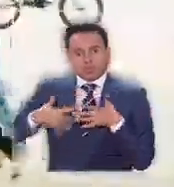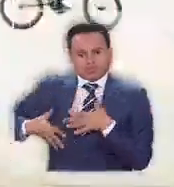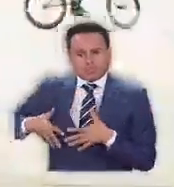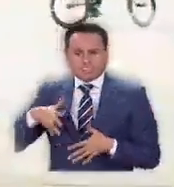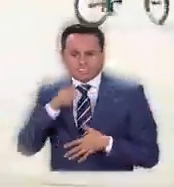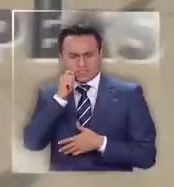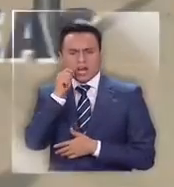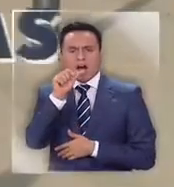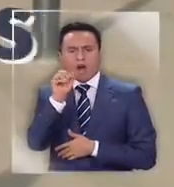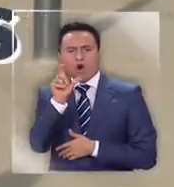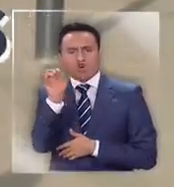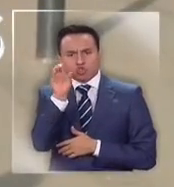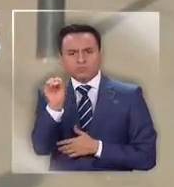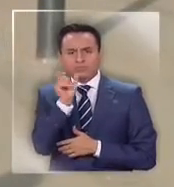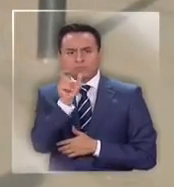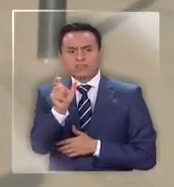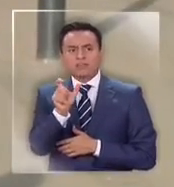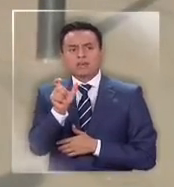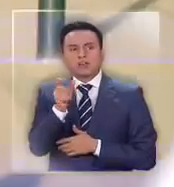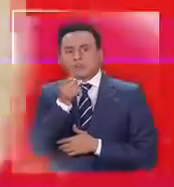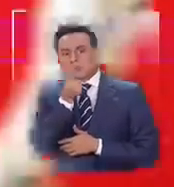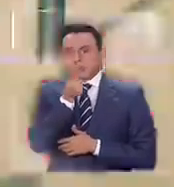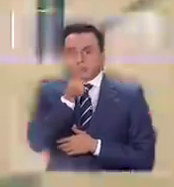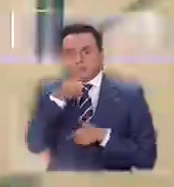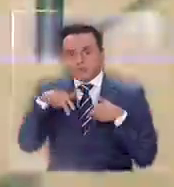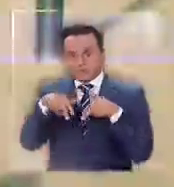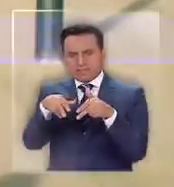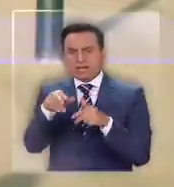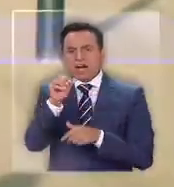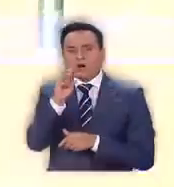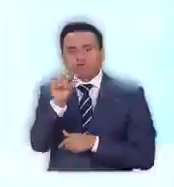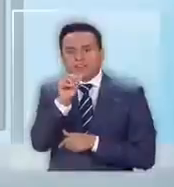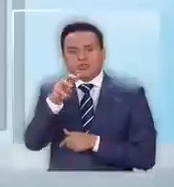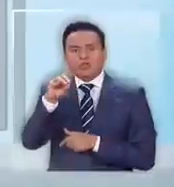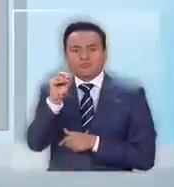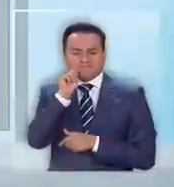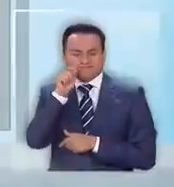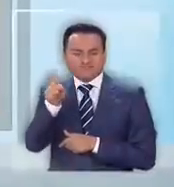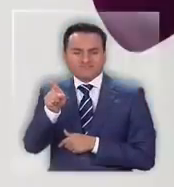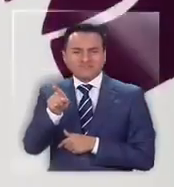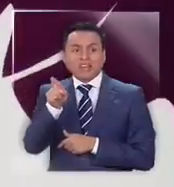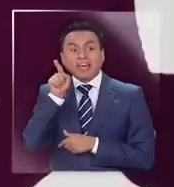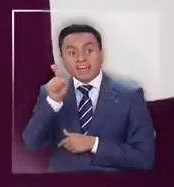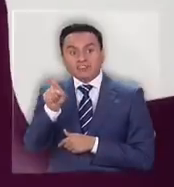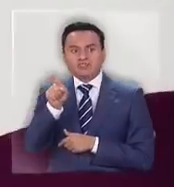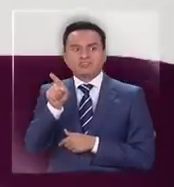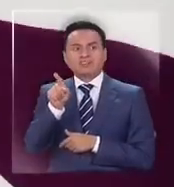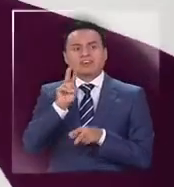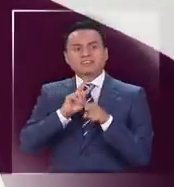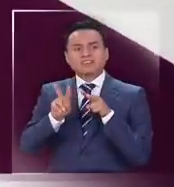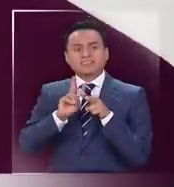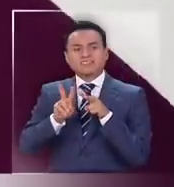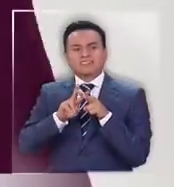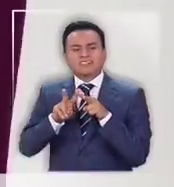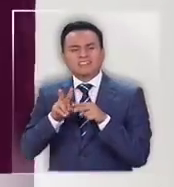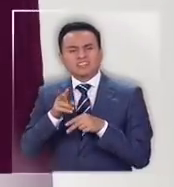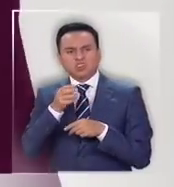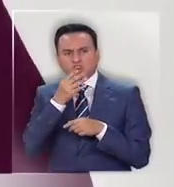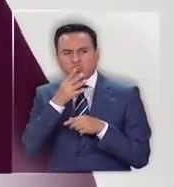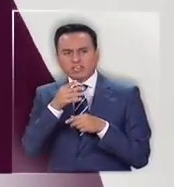es acoso. Si me piropeas cuando voy por la calle, me estás acosando. A eso hay que sumar gestos